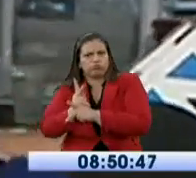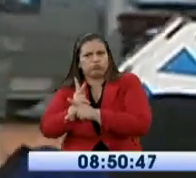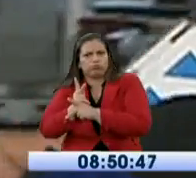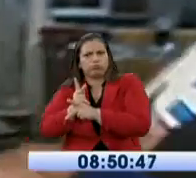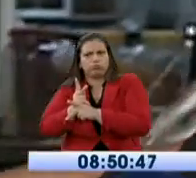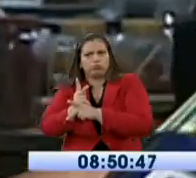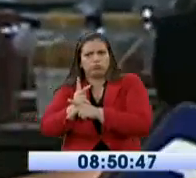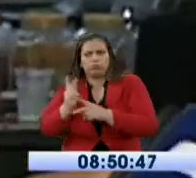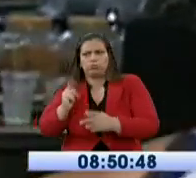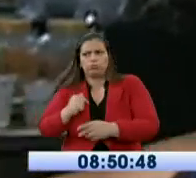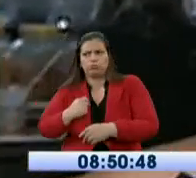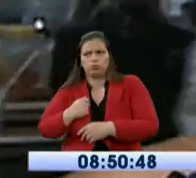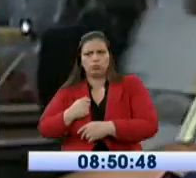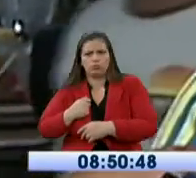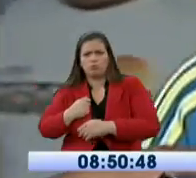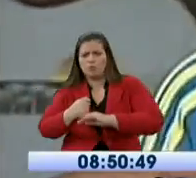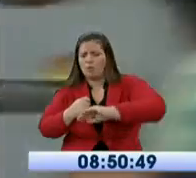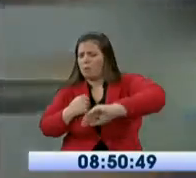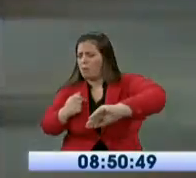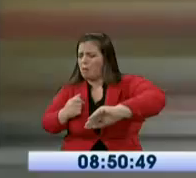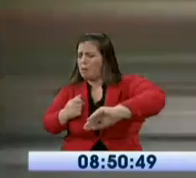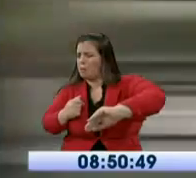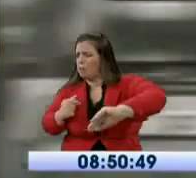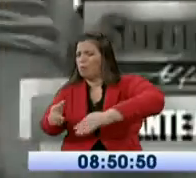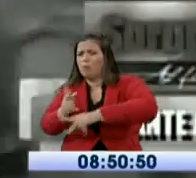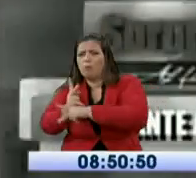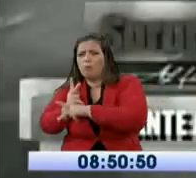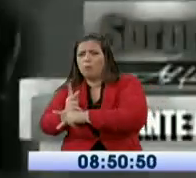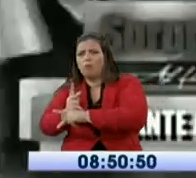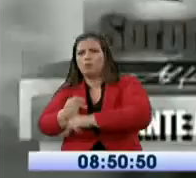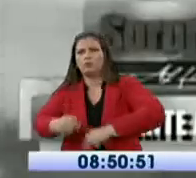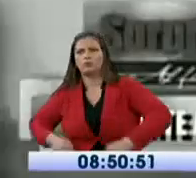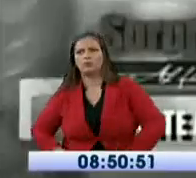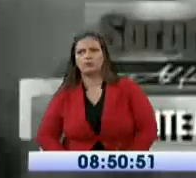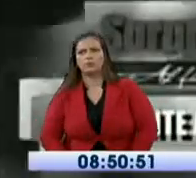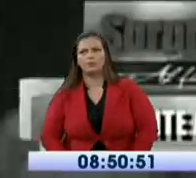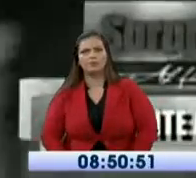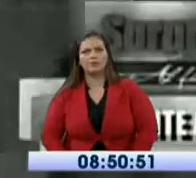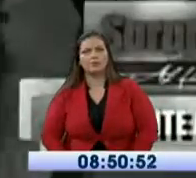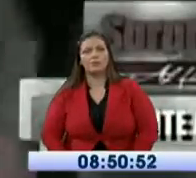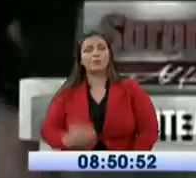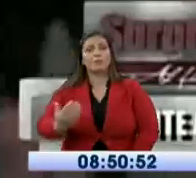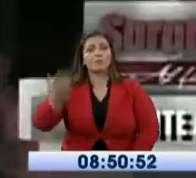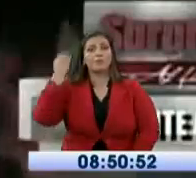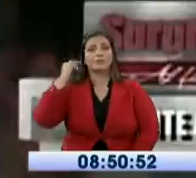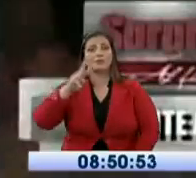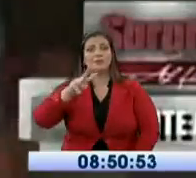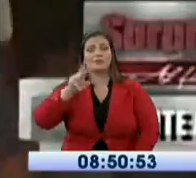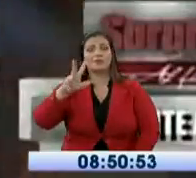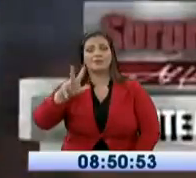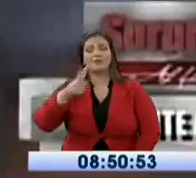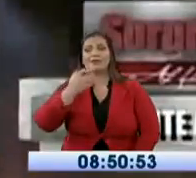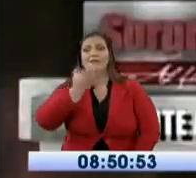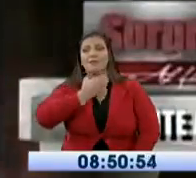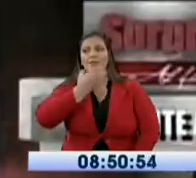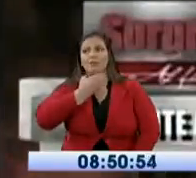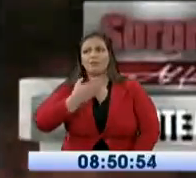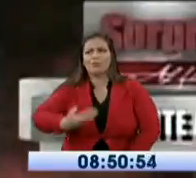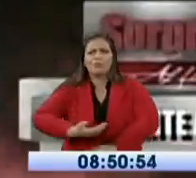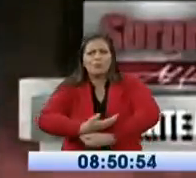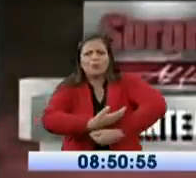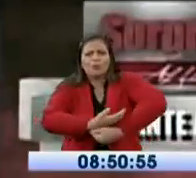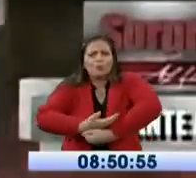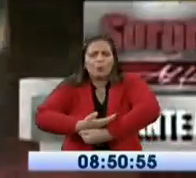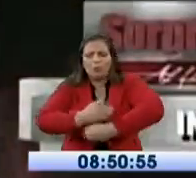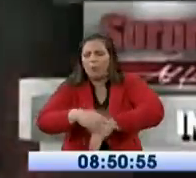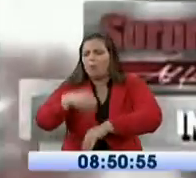capaz me la amarro contra un cabo ahí donde yo vaya. Cabe recordar que el pasado 23 de agosto, un recién nacido también